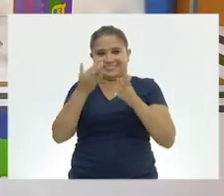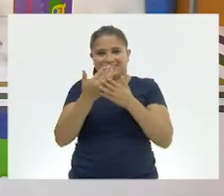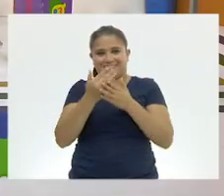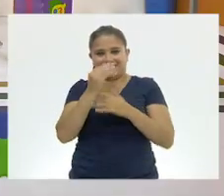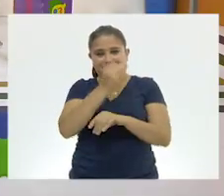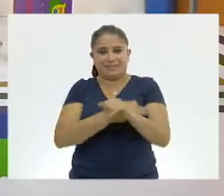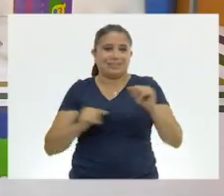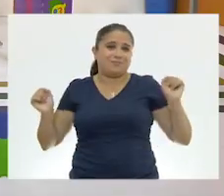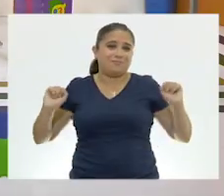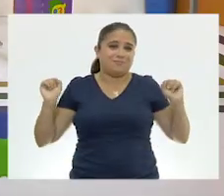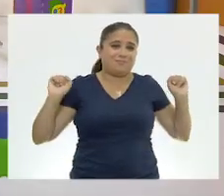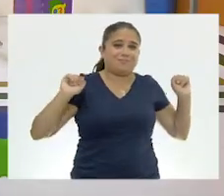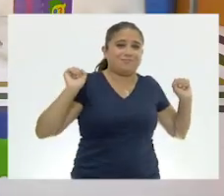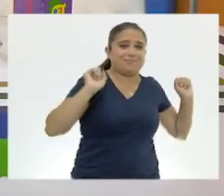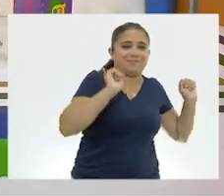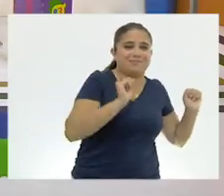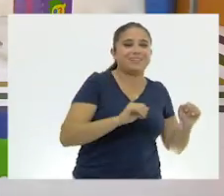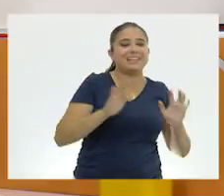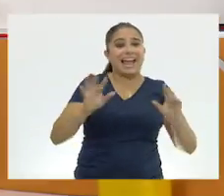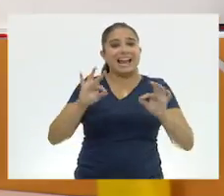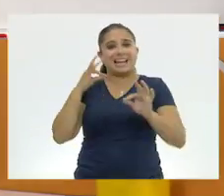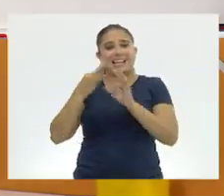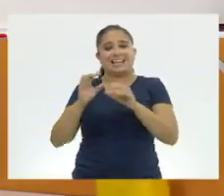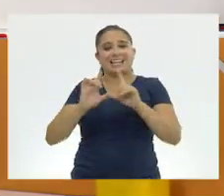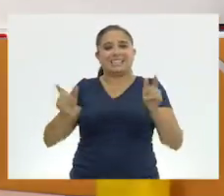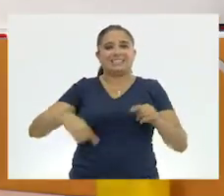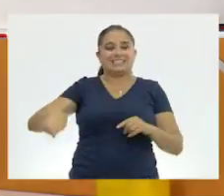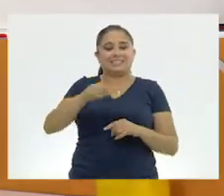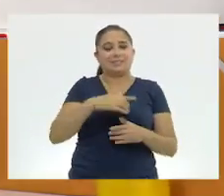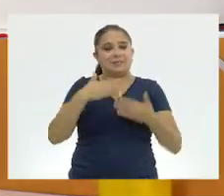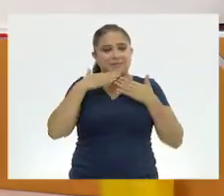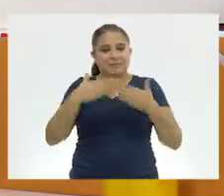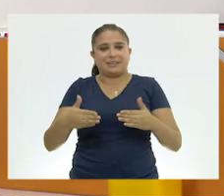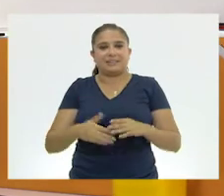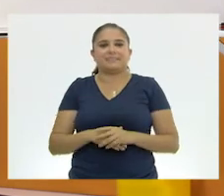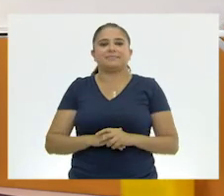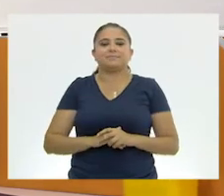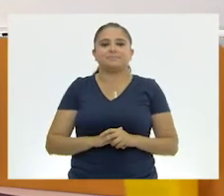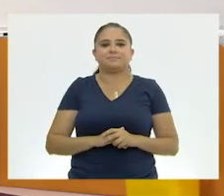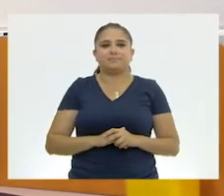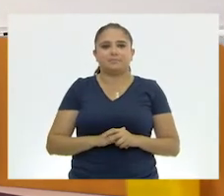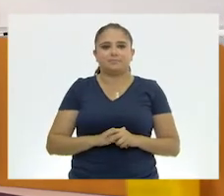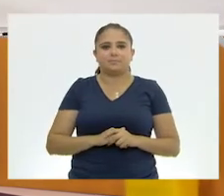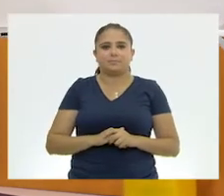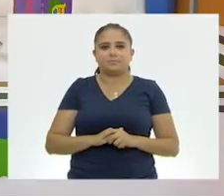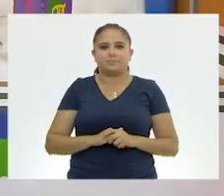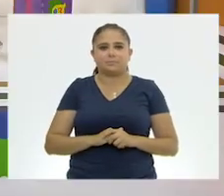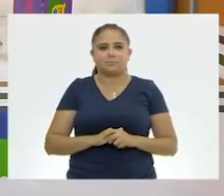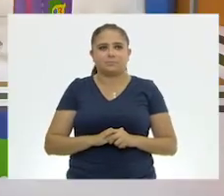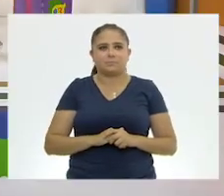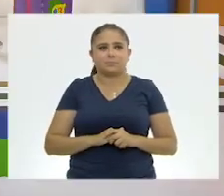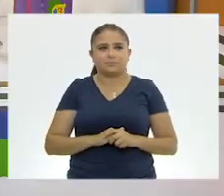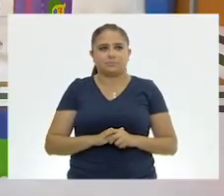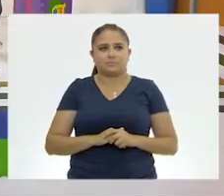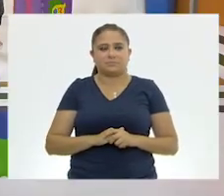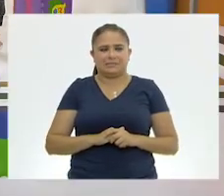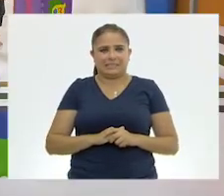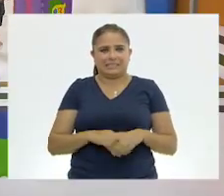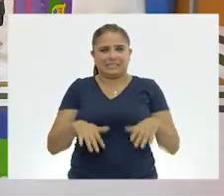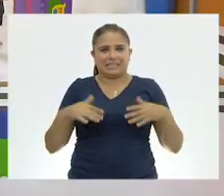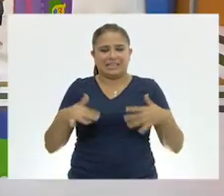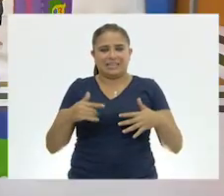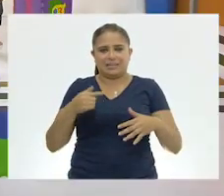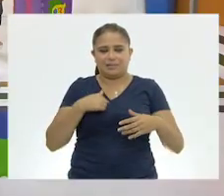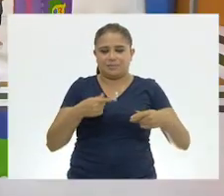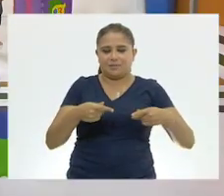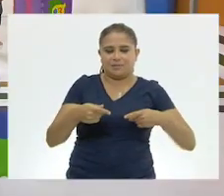Ya permítanme. Sabes, ya estamos más que listos. Muy bien. Muy bien, tía Azael. Ay, yo ya